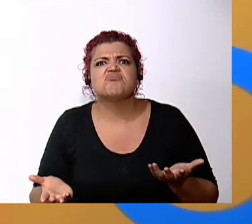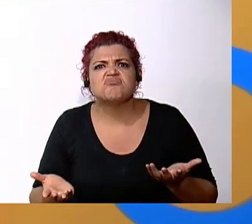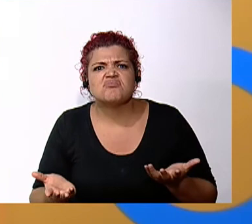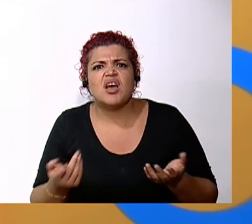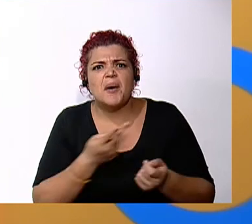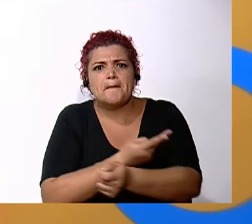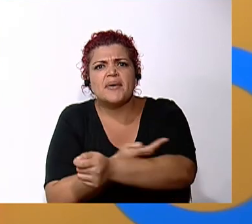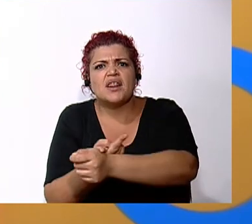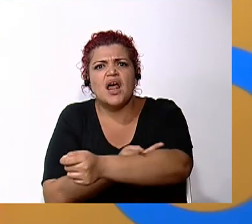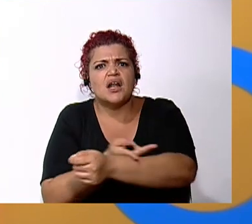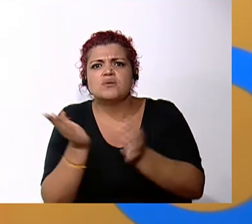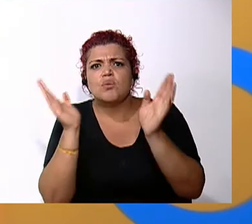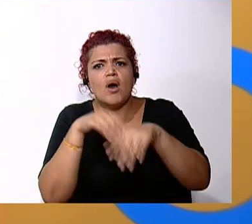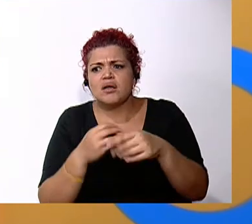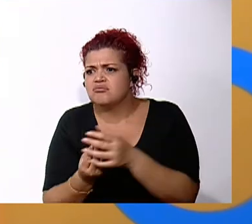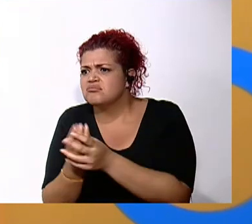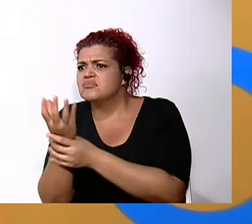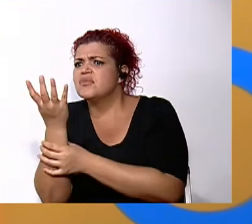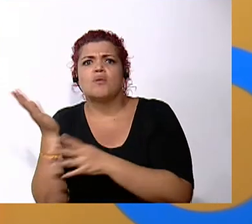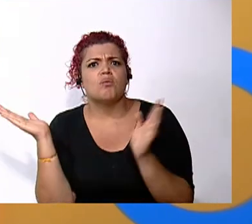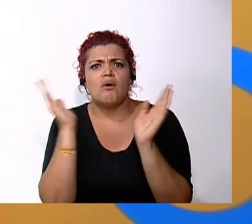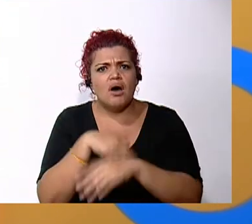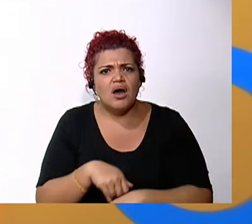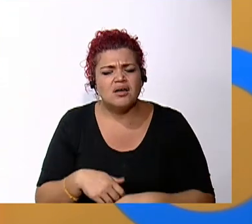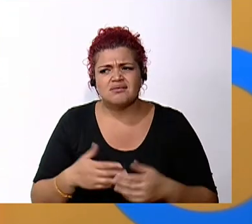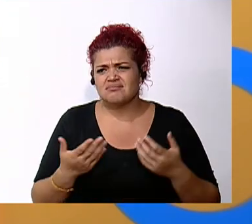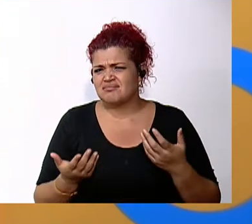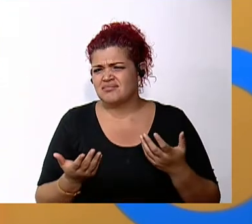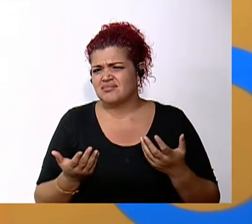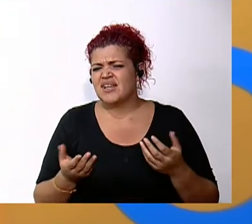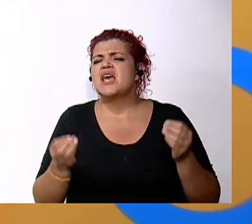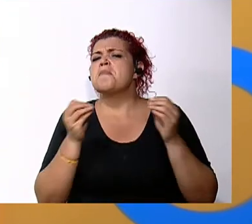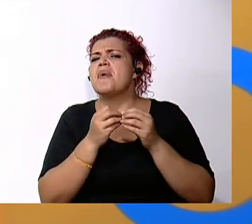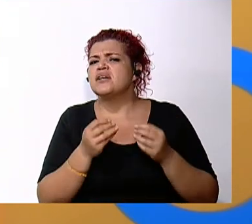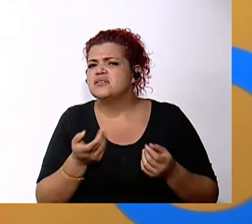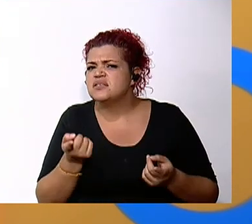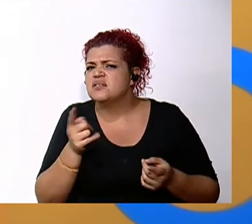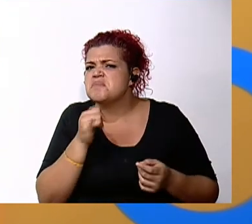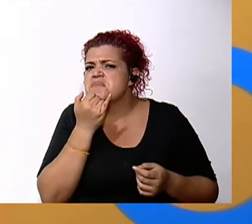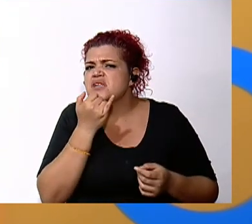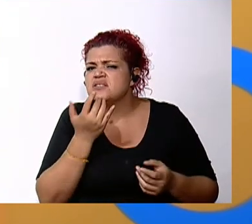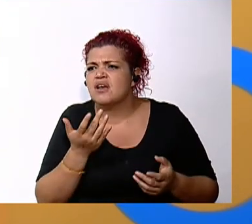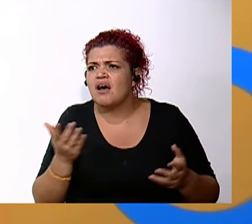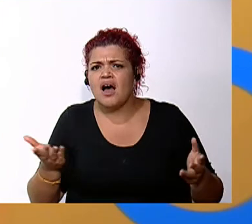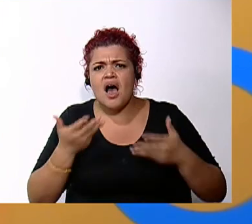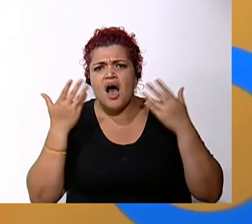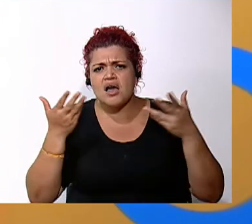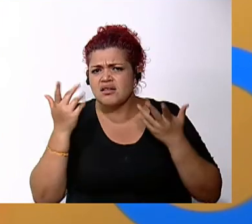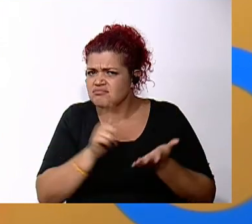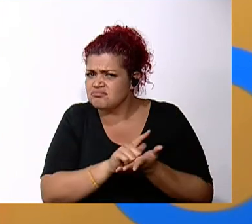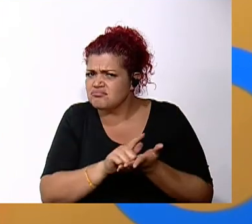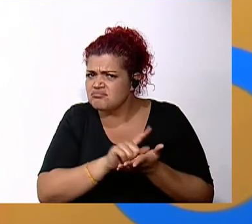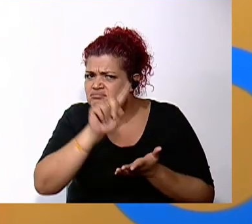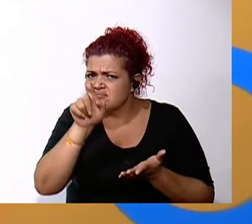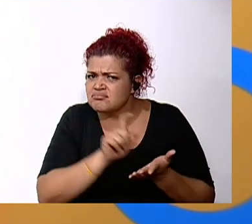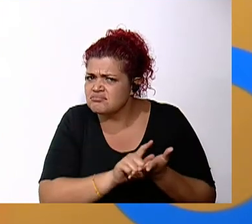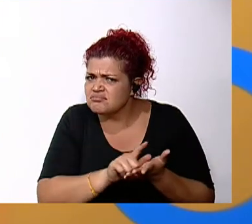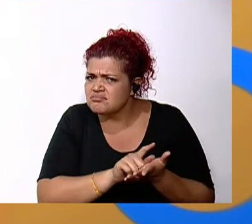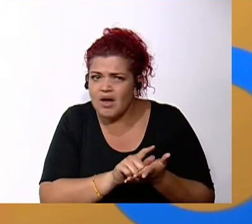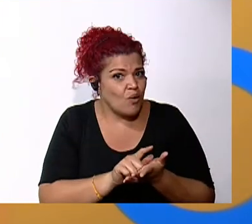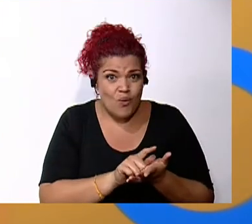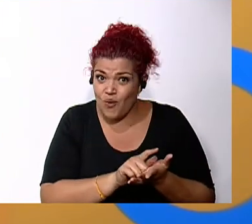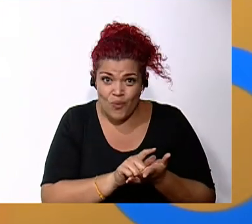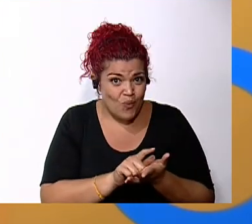a vegetales y plantas. ¿Qué más pasaría? ¿El aire se purificaría?